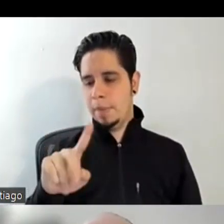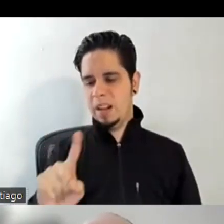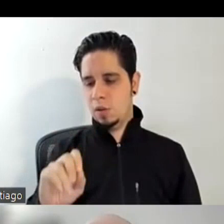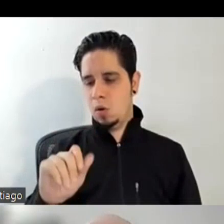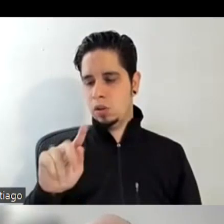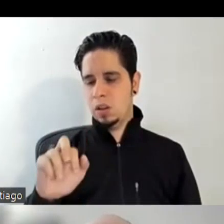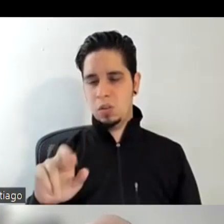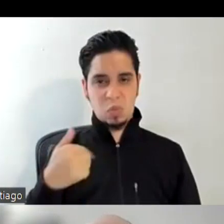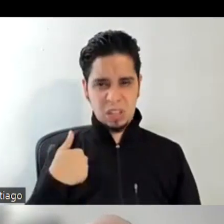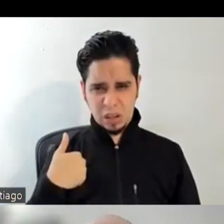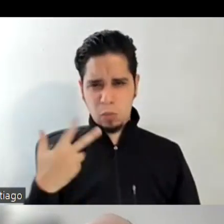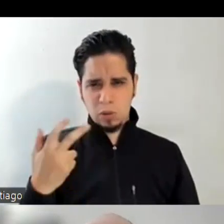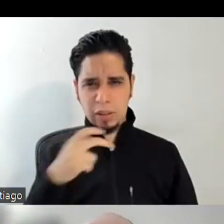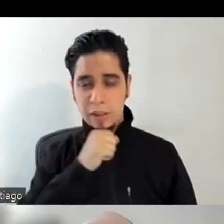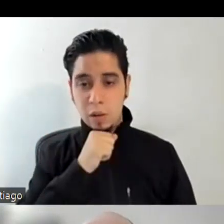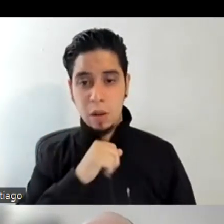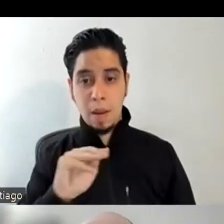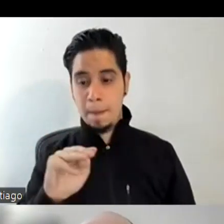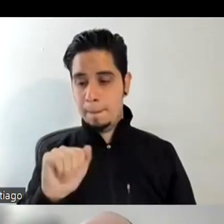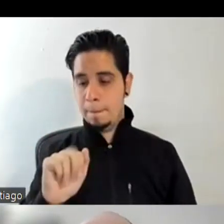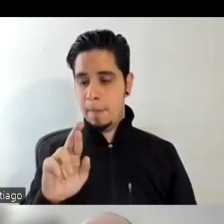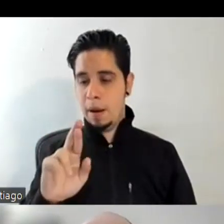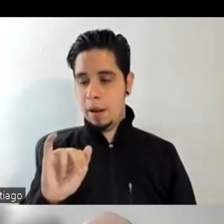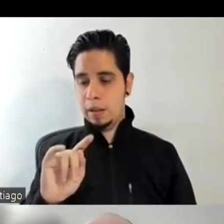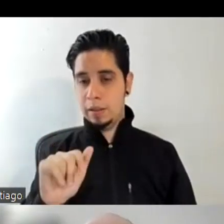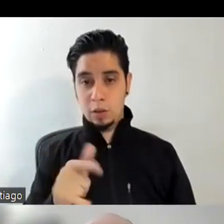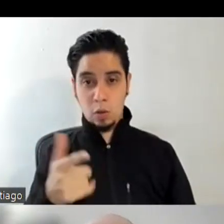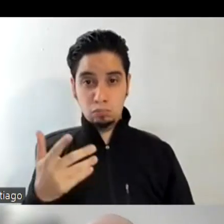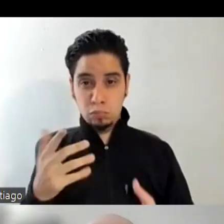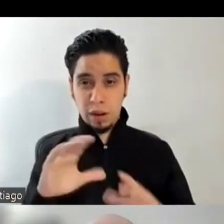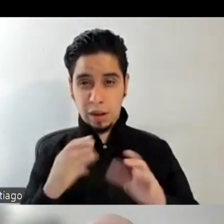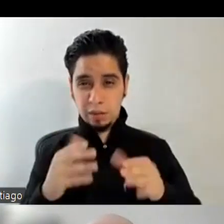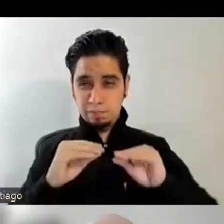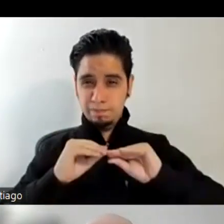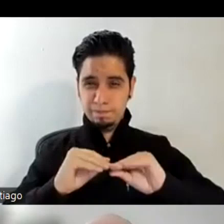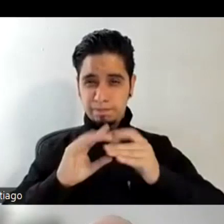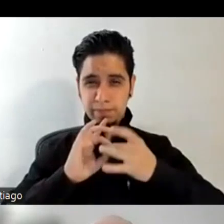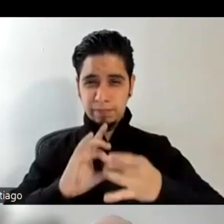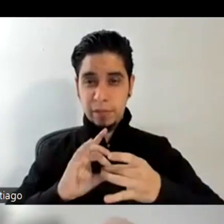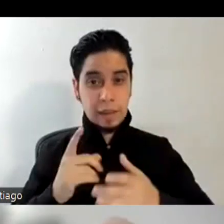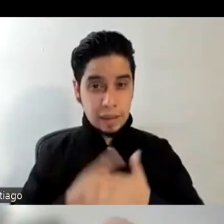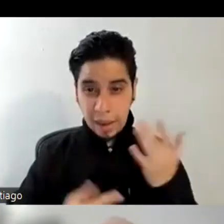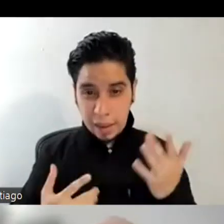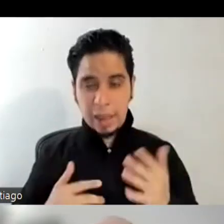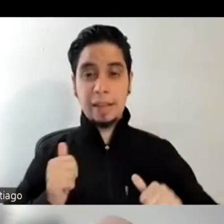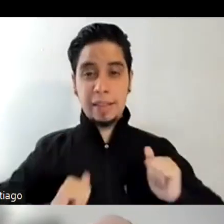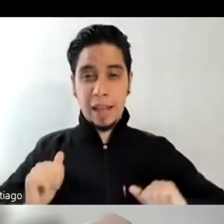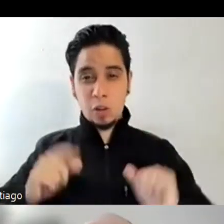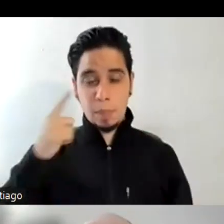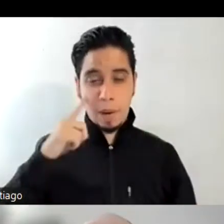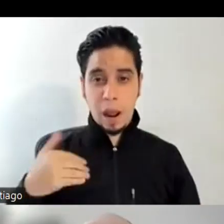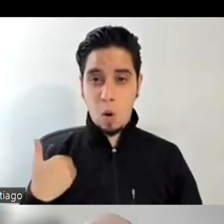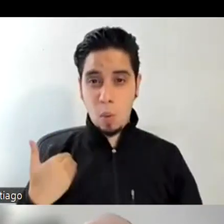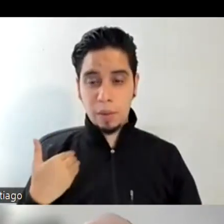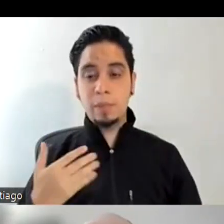años más o menos. Y Maritza nos dio un curso de teatro para adolescentes y a mí me encantaba, me fascinaba. Y como parte de ese